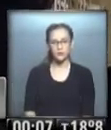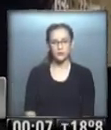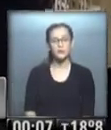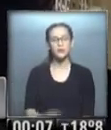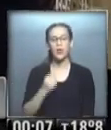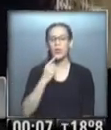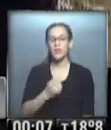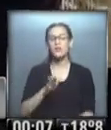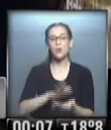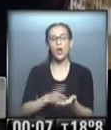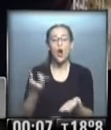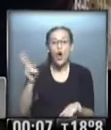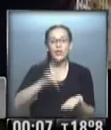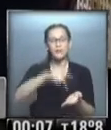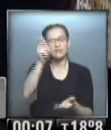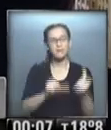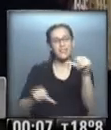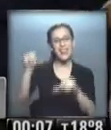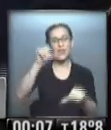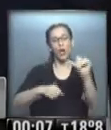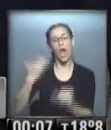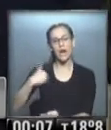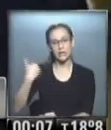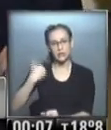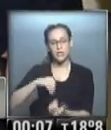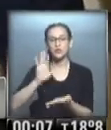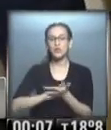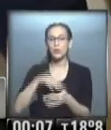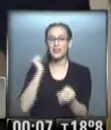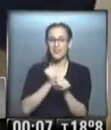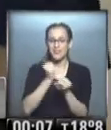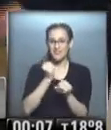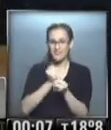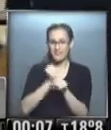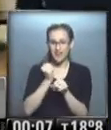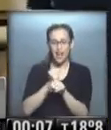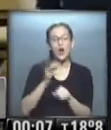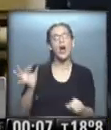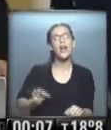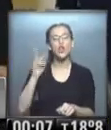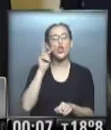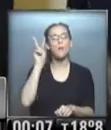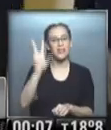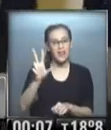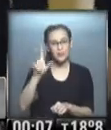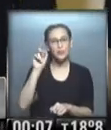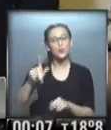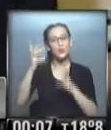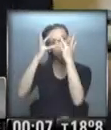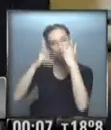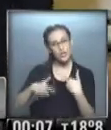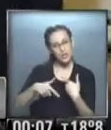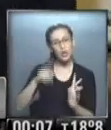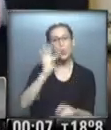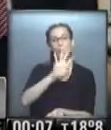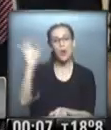que el regreso de científicos al país se da en el contexto de una gestión que lleva adelante desde 2003 un proyecto colectivo que incluye a los